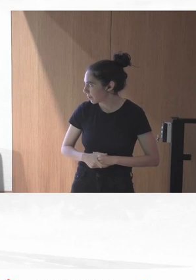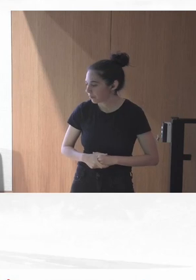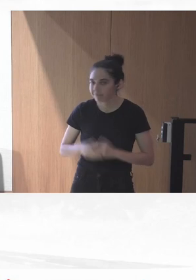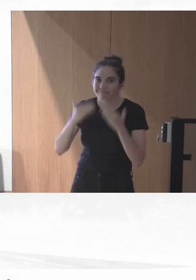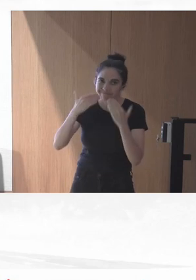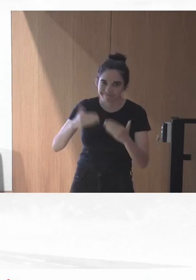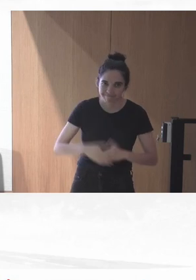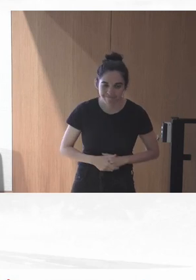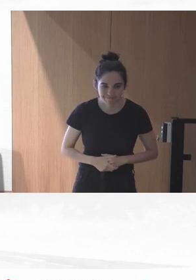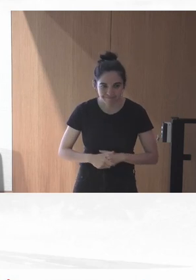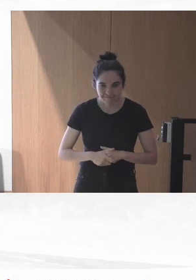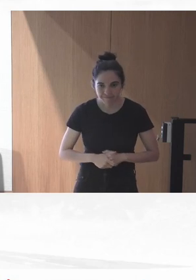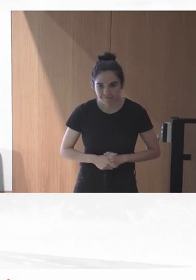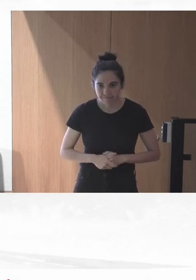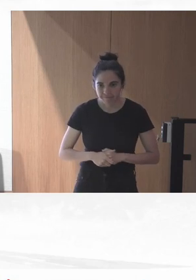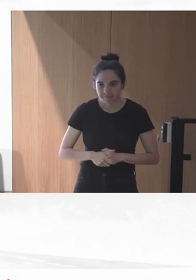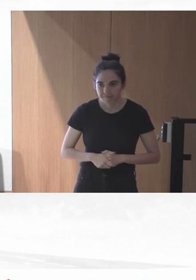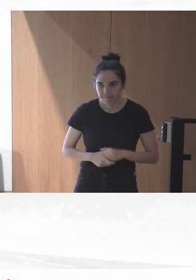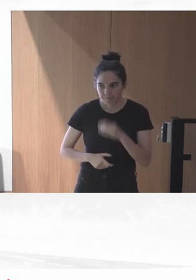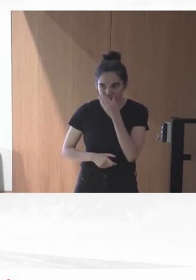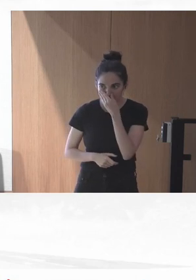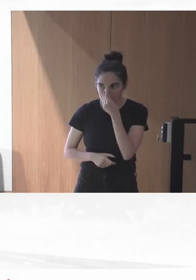Thank you so much. Muchas gracias, Sara.